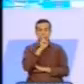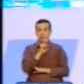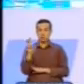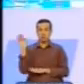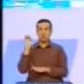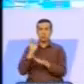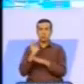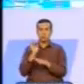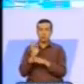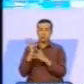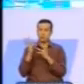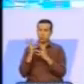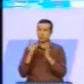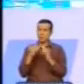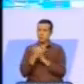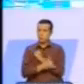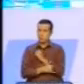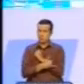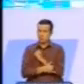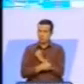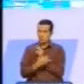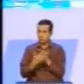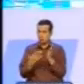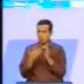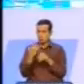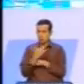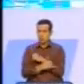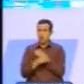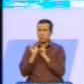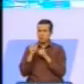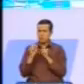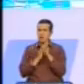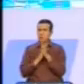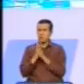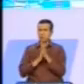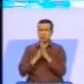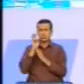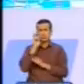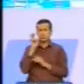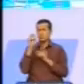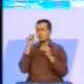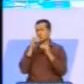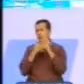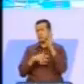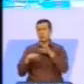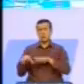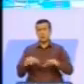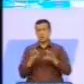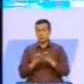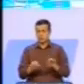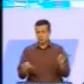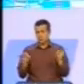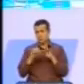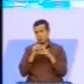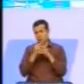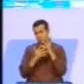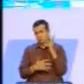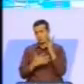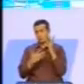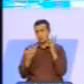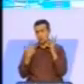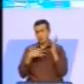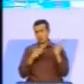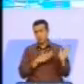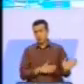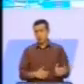Ecuador puede ser un país, una potencia turística. Hay otras actividades económicas fundamentales para las cuales ya